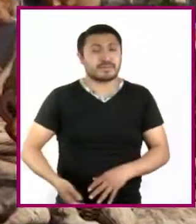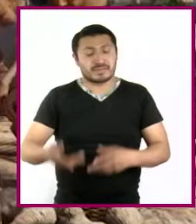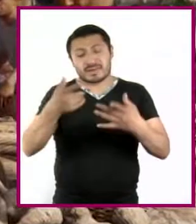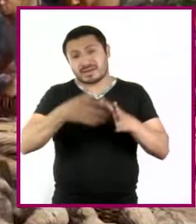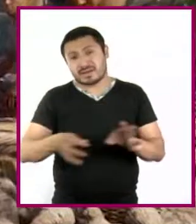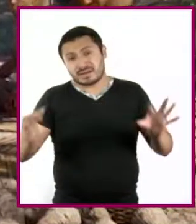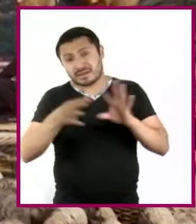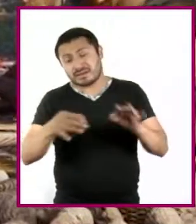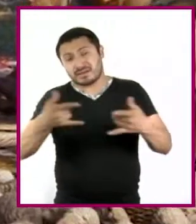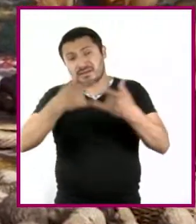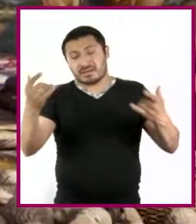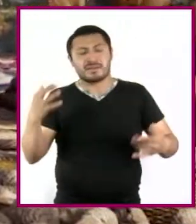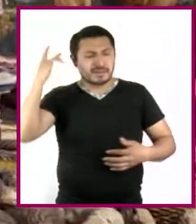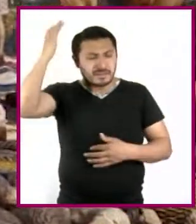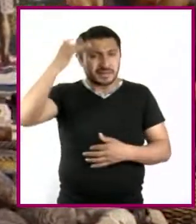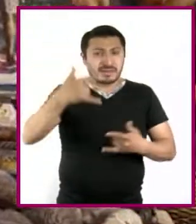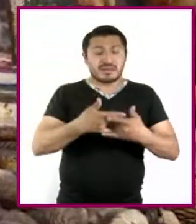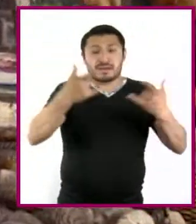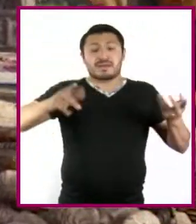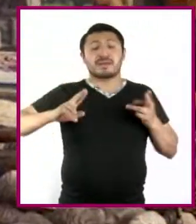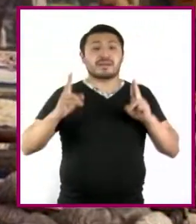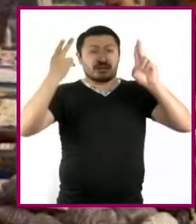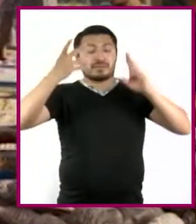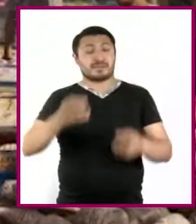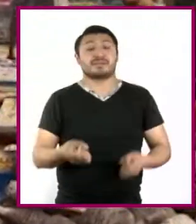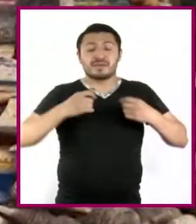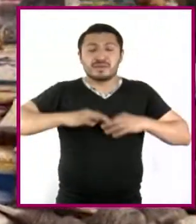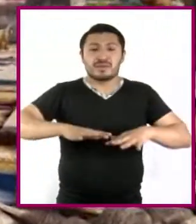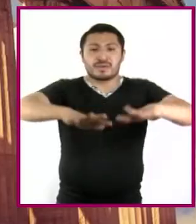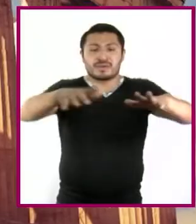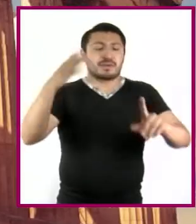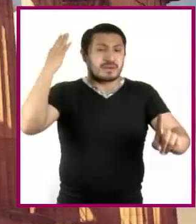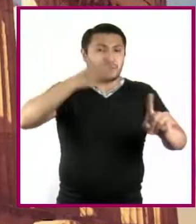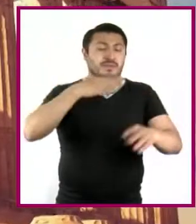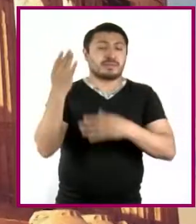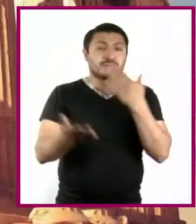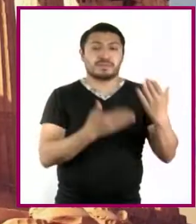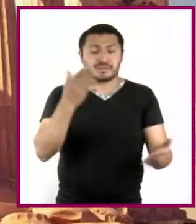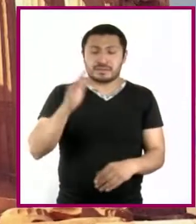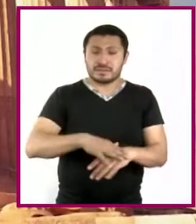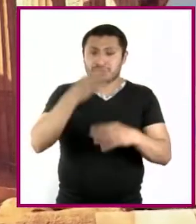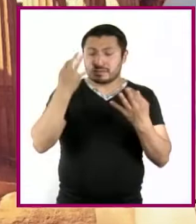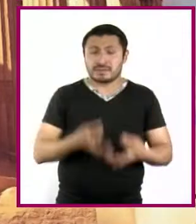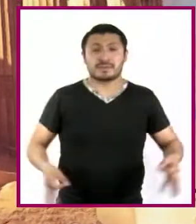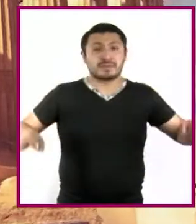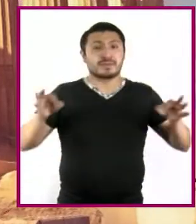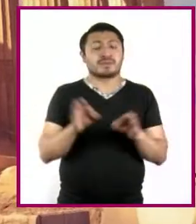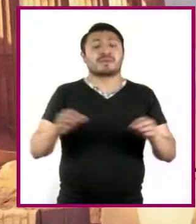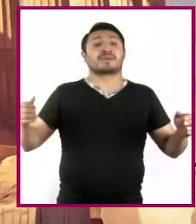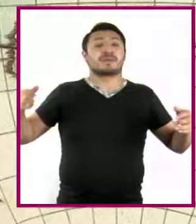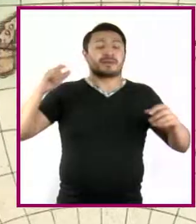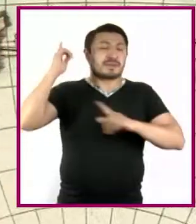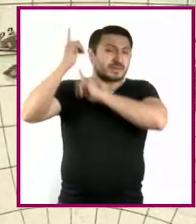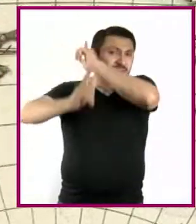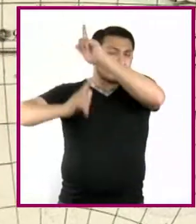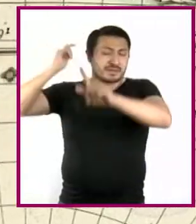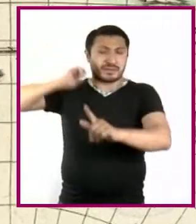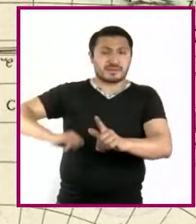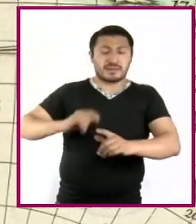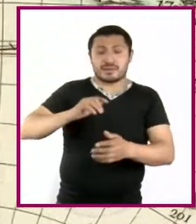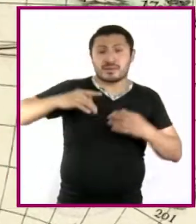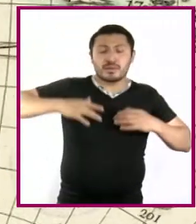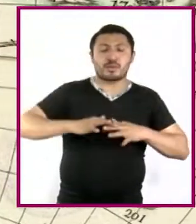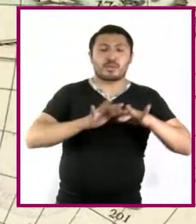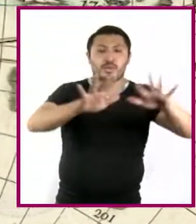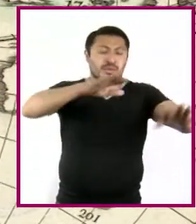razonada y una historia universal que extendía su objeto de estudio más allá de las fronteras de Grecia hacia el